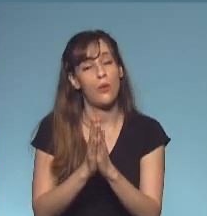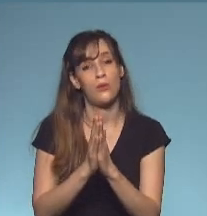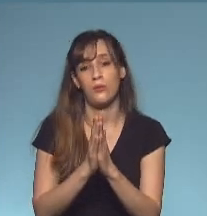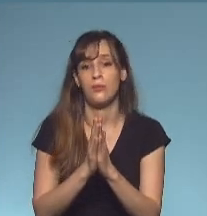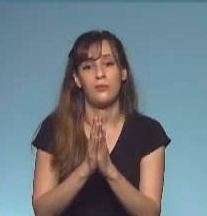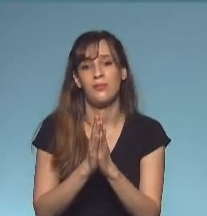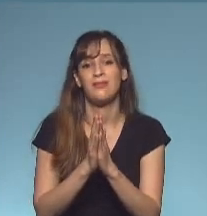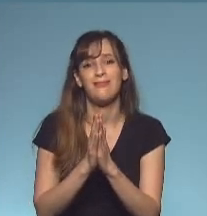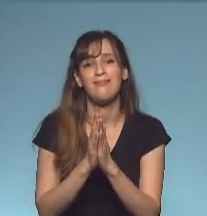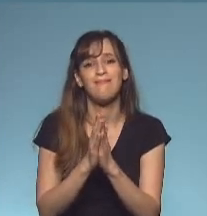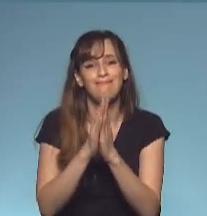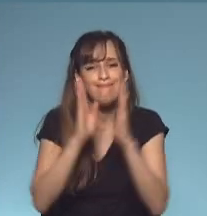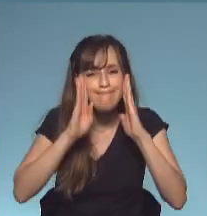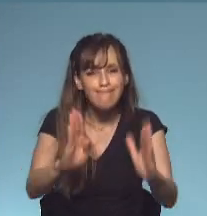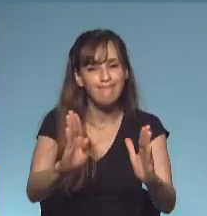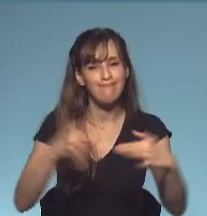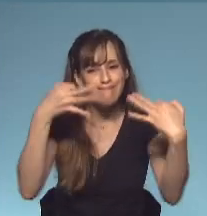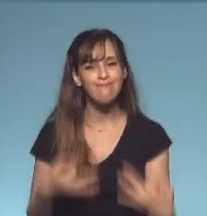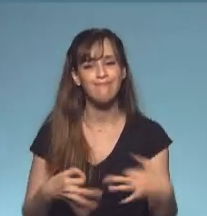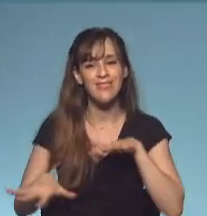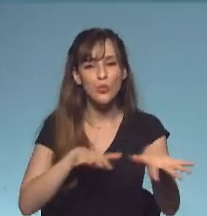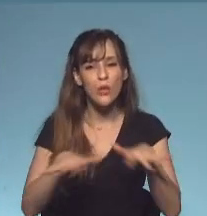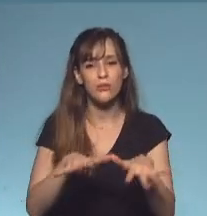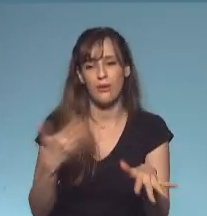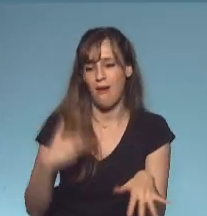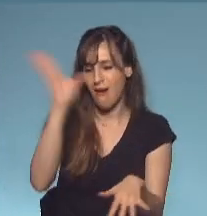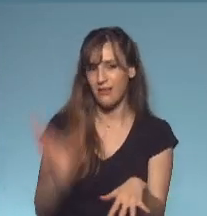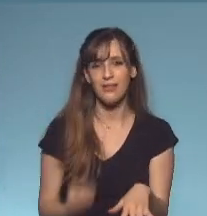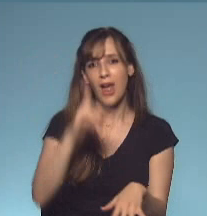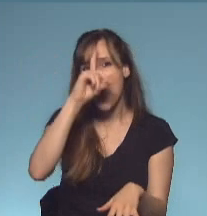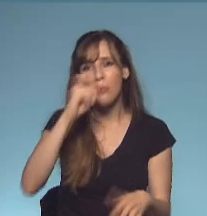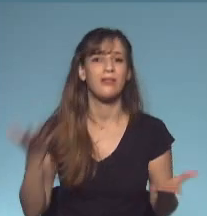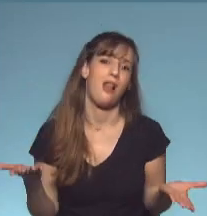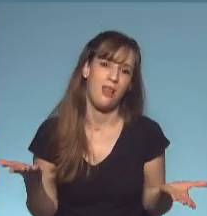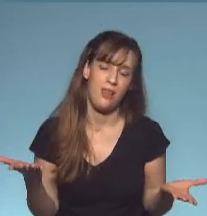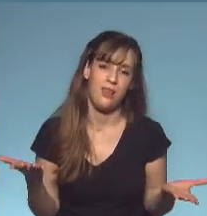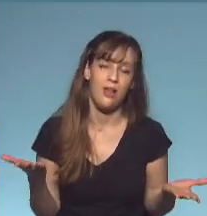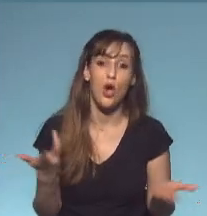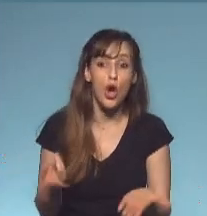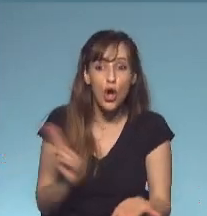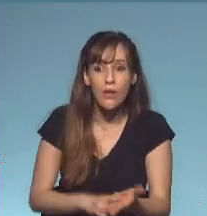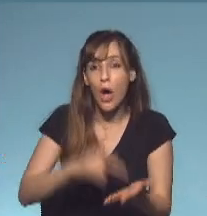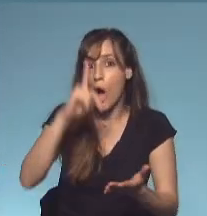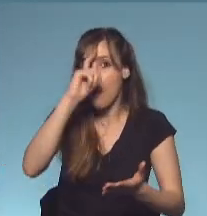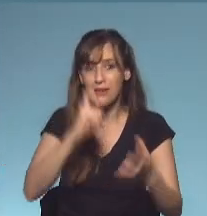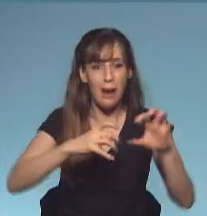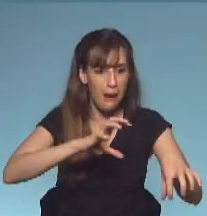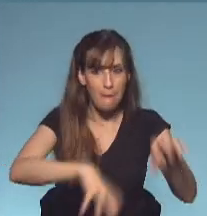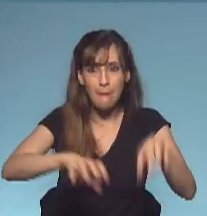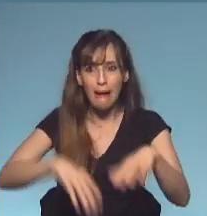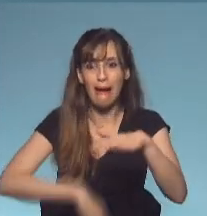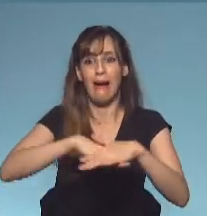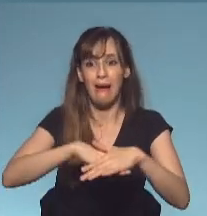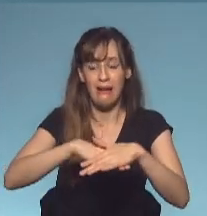vean lo que está pasando en los hospitales de todo nuestro país. Empieza a ocurrir de nuevo. Se lucha una guerra